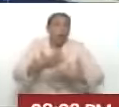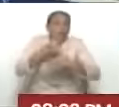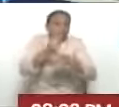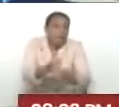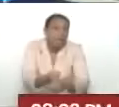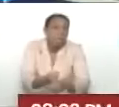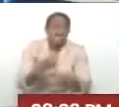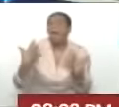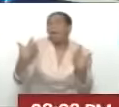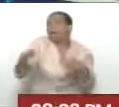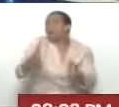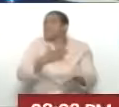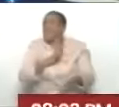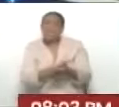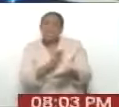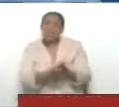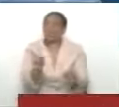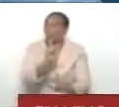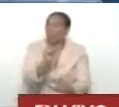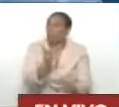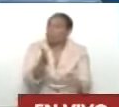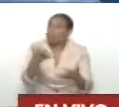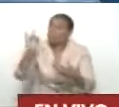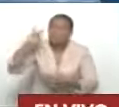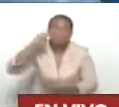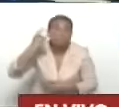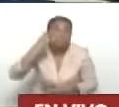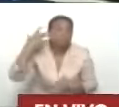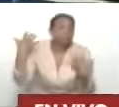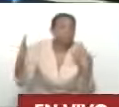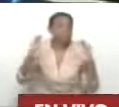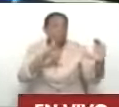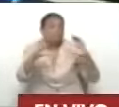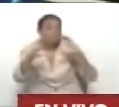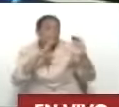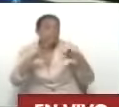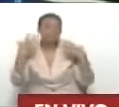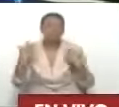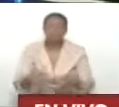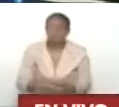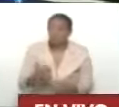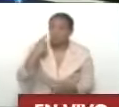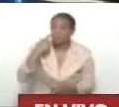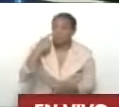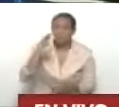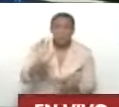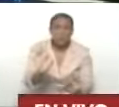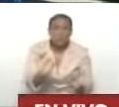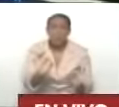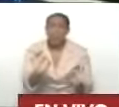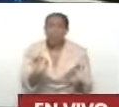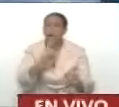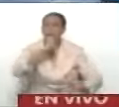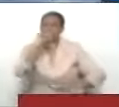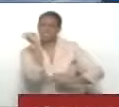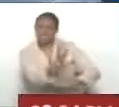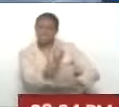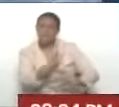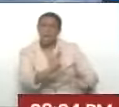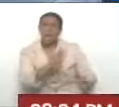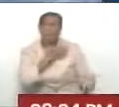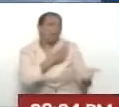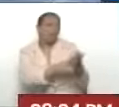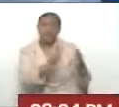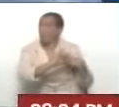No. Preparémonos. En lo comunicacional. De mi comandante Chávez, sí. Jamás subestimar al enemigo. Preparémonos en